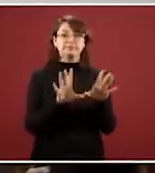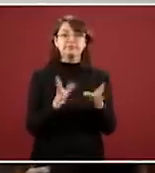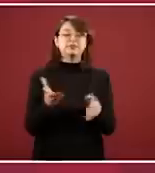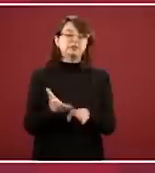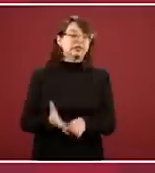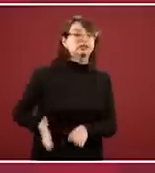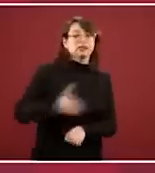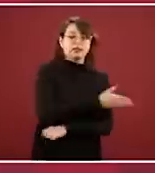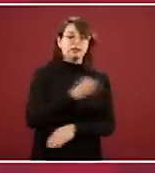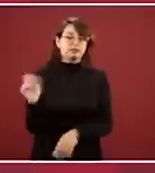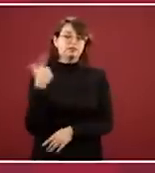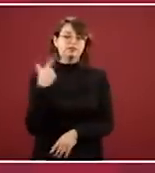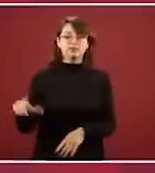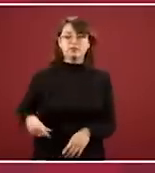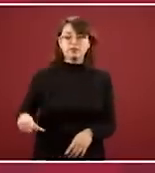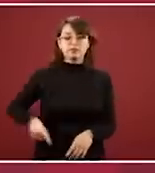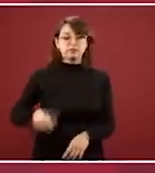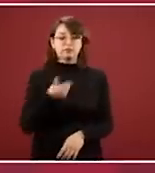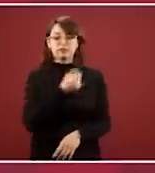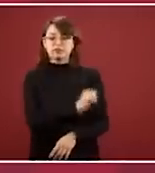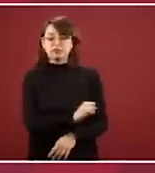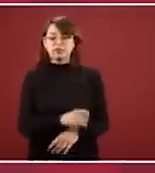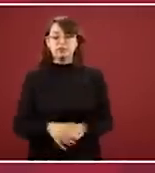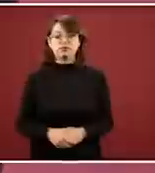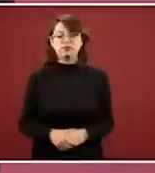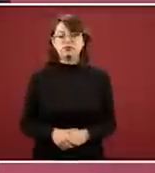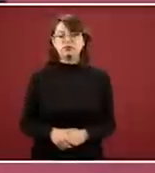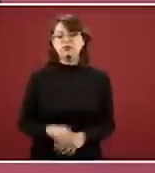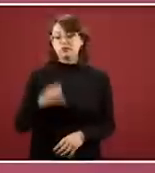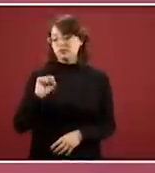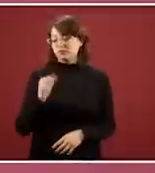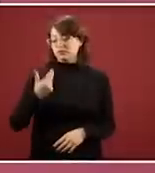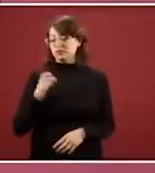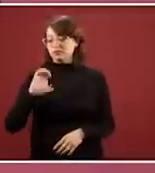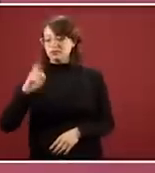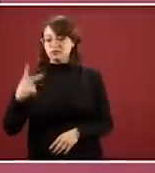Y hablaban desde Hacienda a los gobiernos estatales: